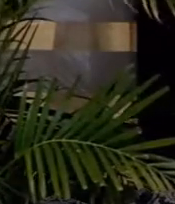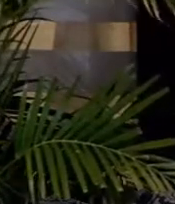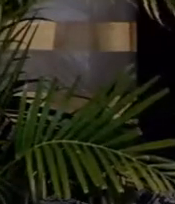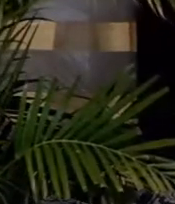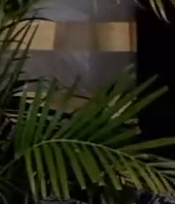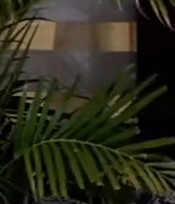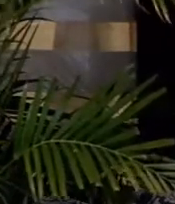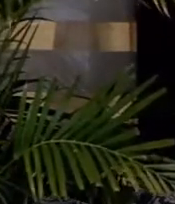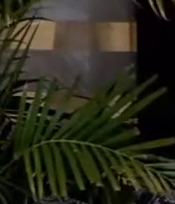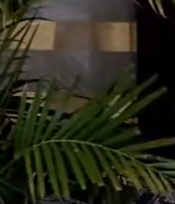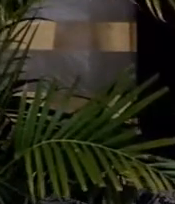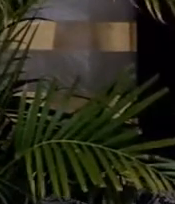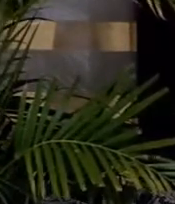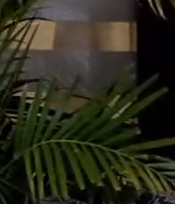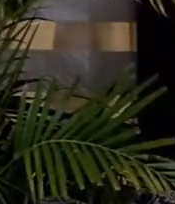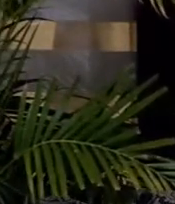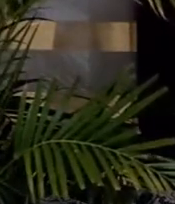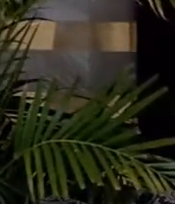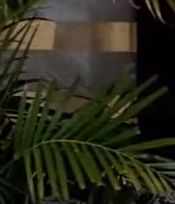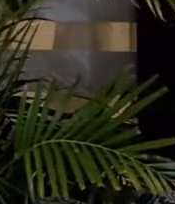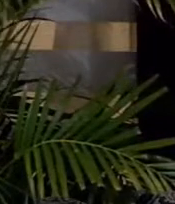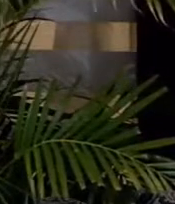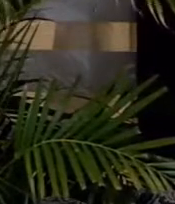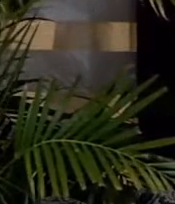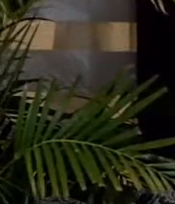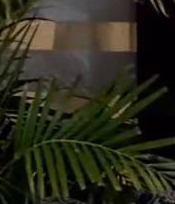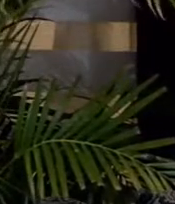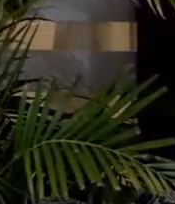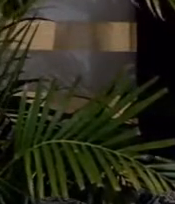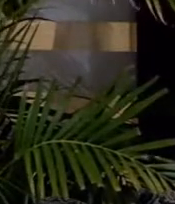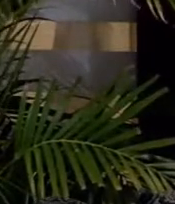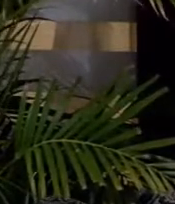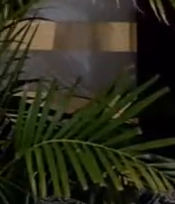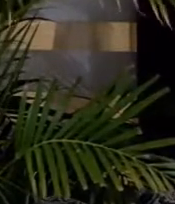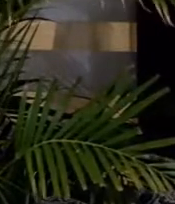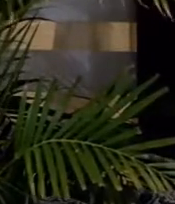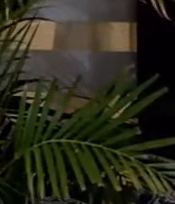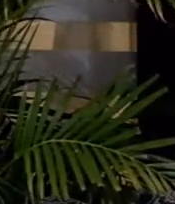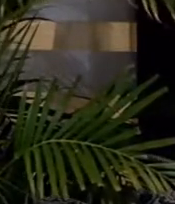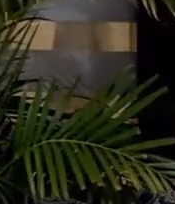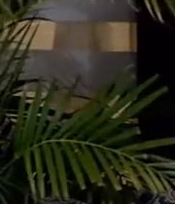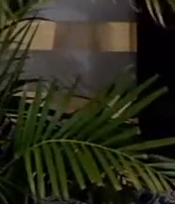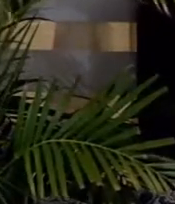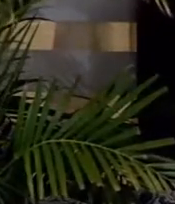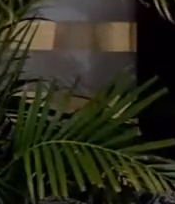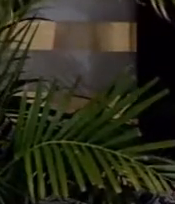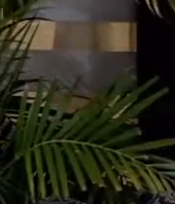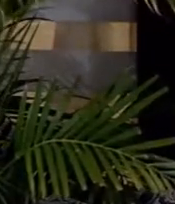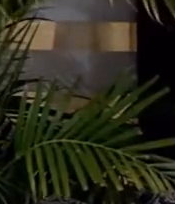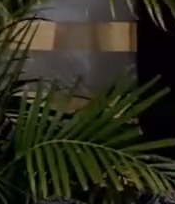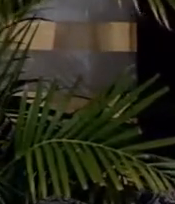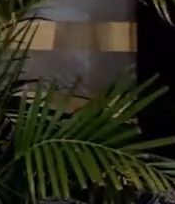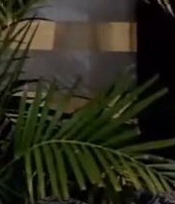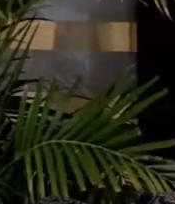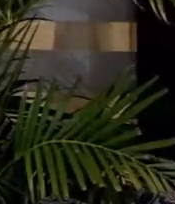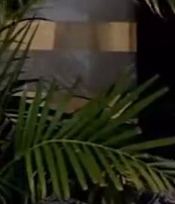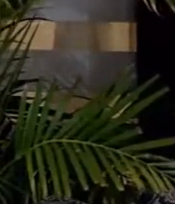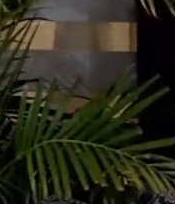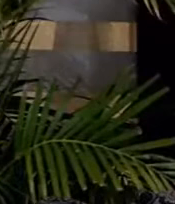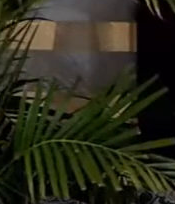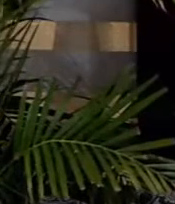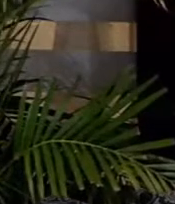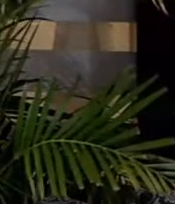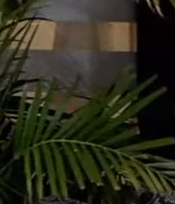Vamos a ver en pantalla cómo podemos felicitar a las mamás para que ustedes también aprendan y puedan felicitar a la mamá. Todavía